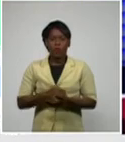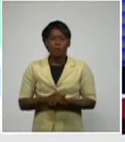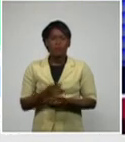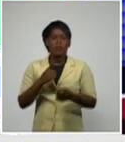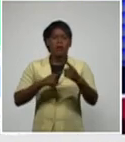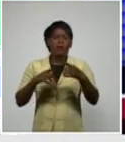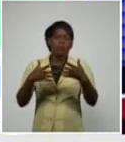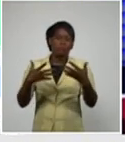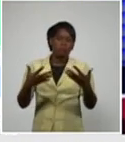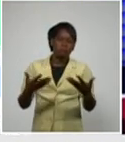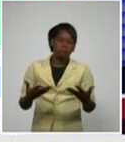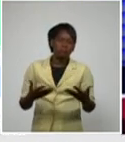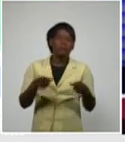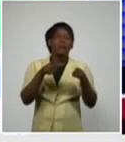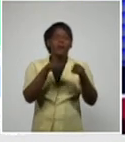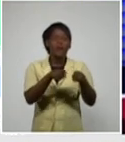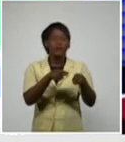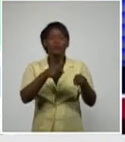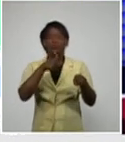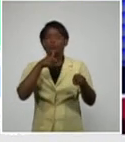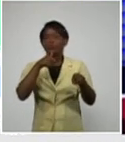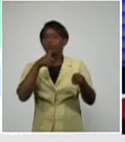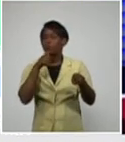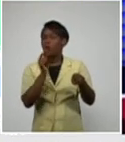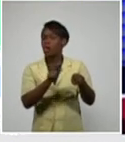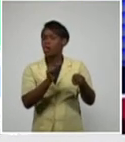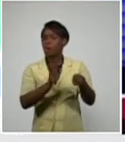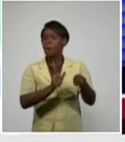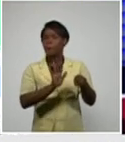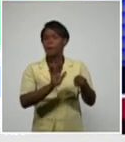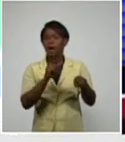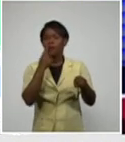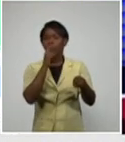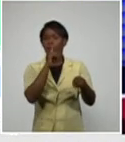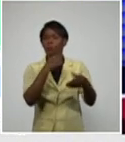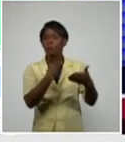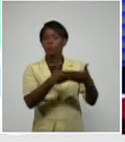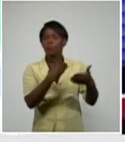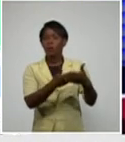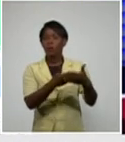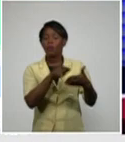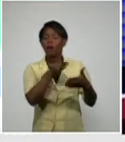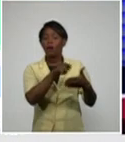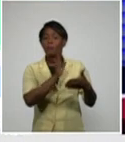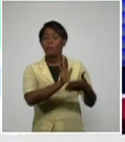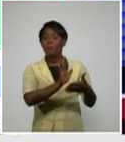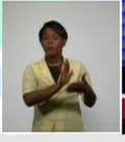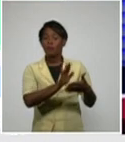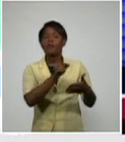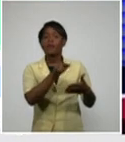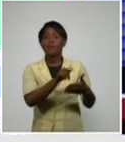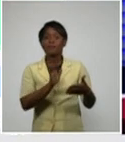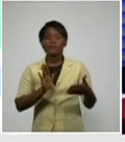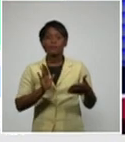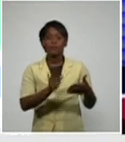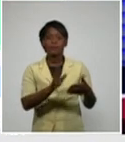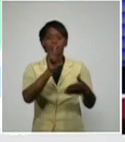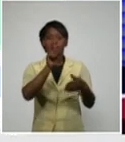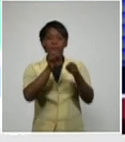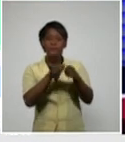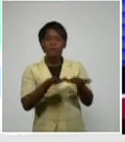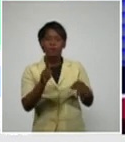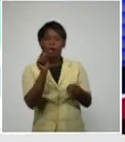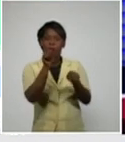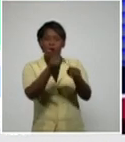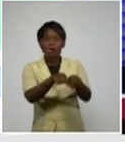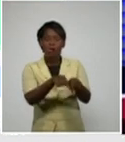es una amplia gama. Entonces, es una persona que tiene eso y tiene un elemento epidemiológico. Puede ser un contacto